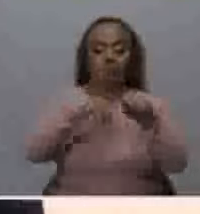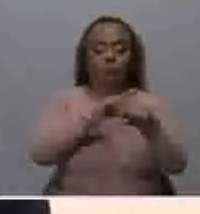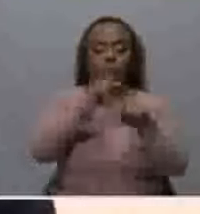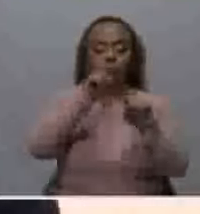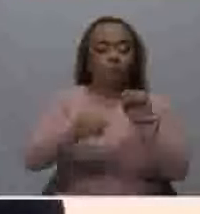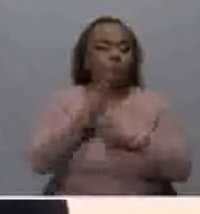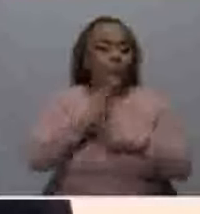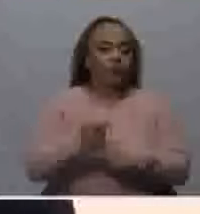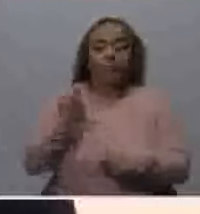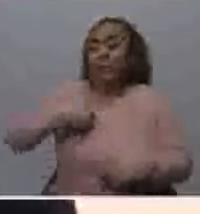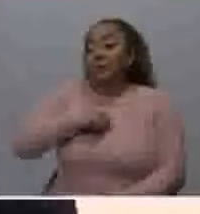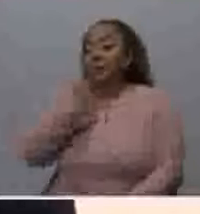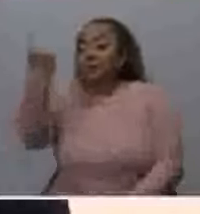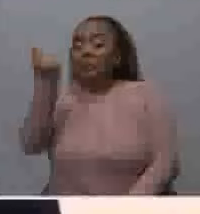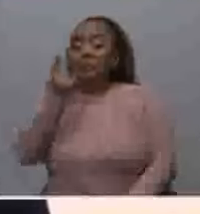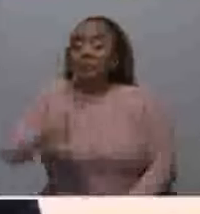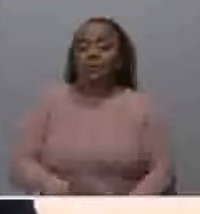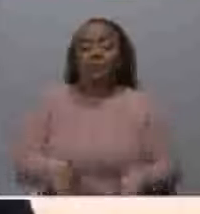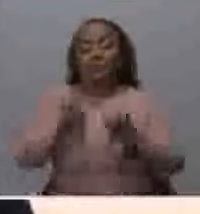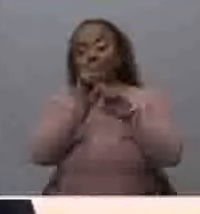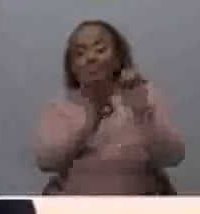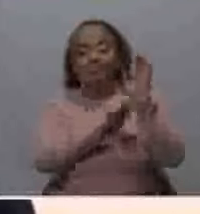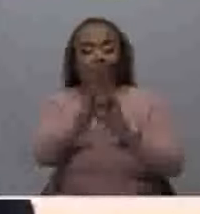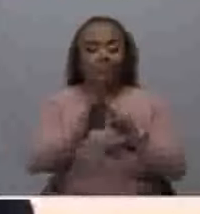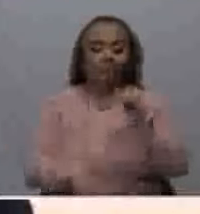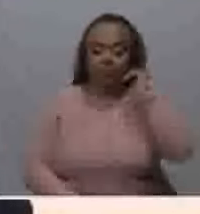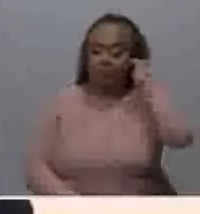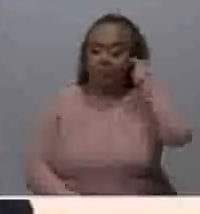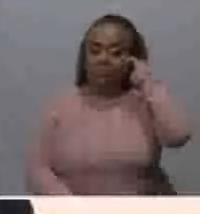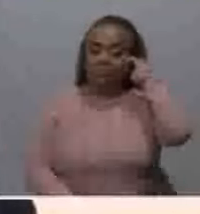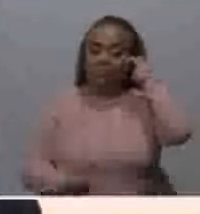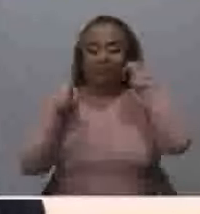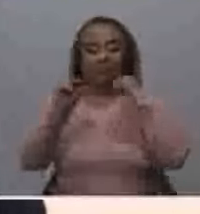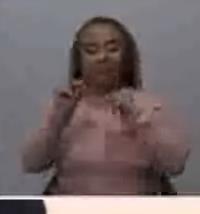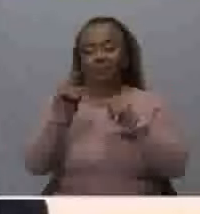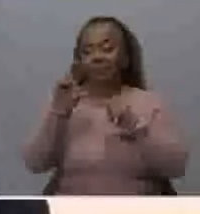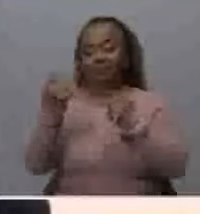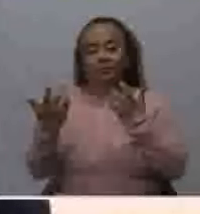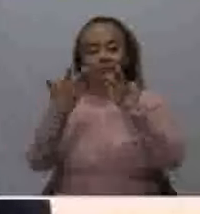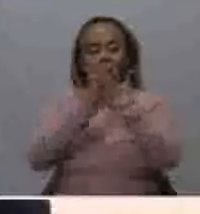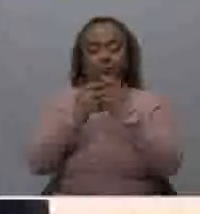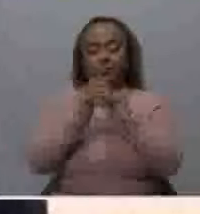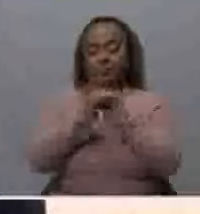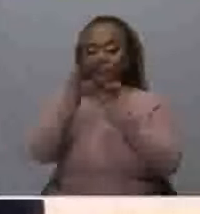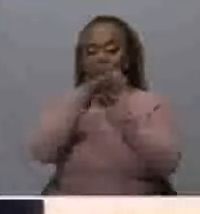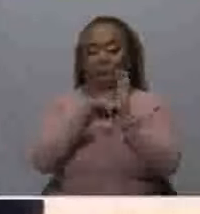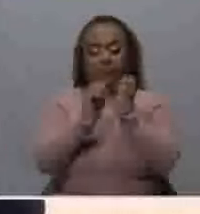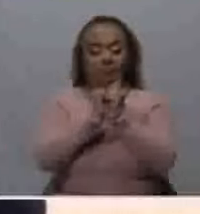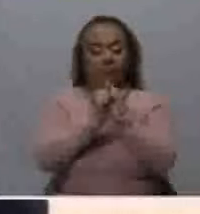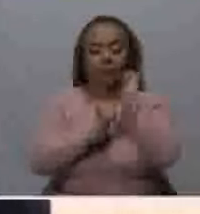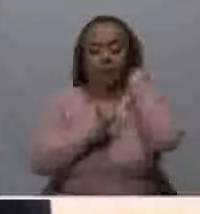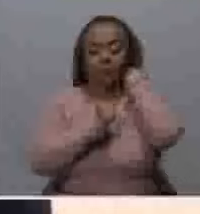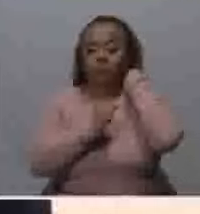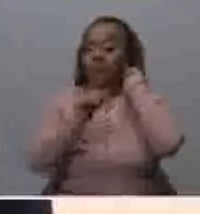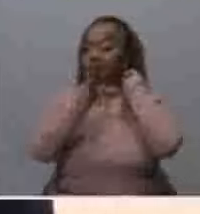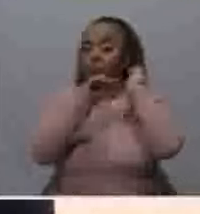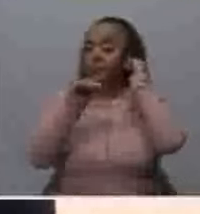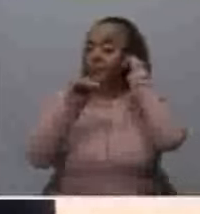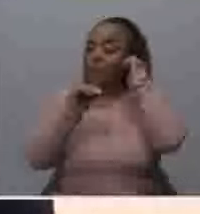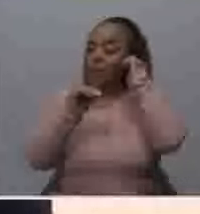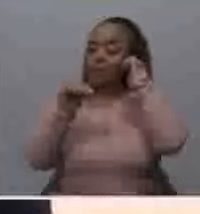decir, venimos a que el equipo siga creciendo. Creo que no se ajusta a los parámetros del torneo. Y